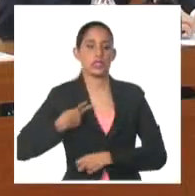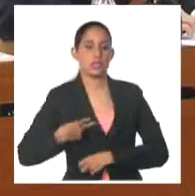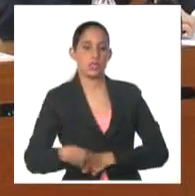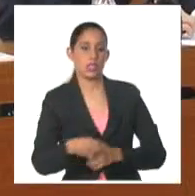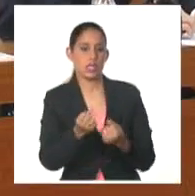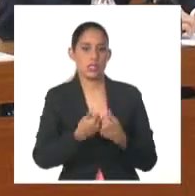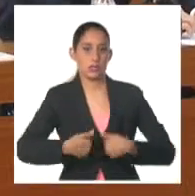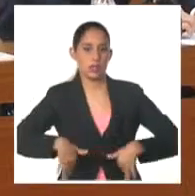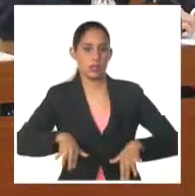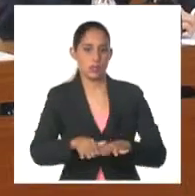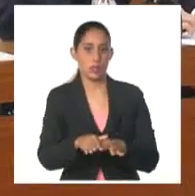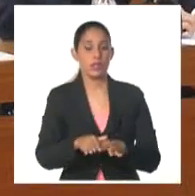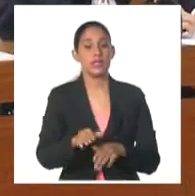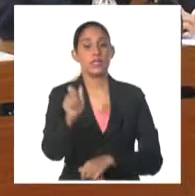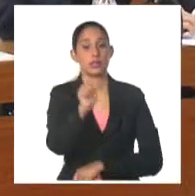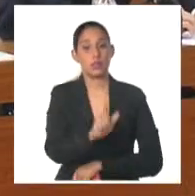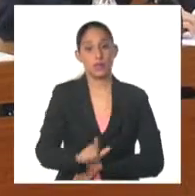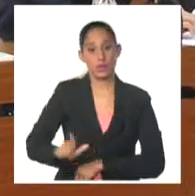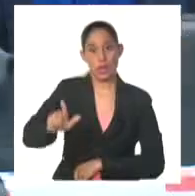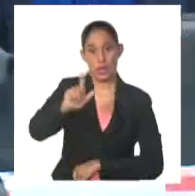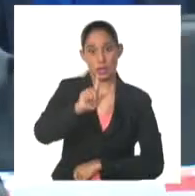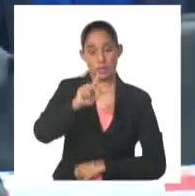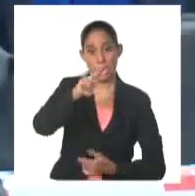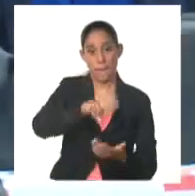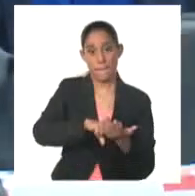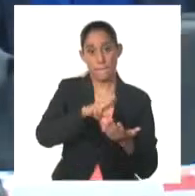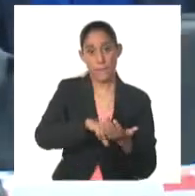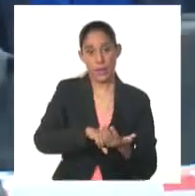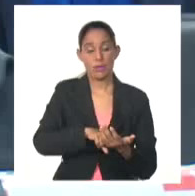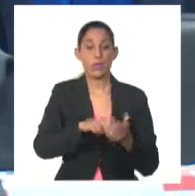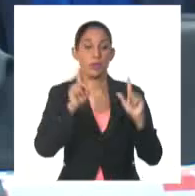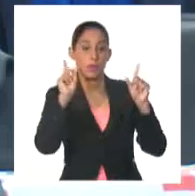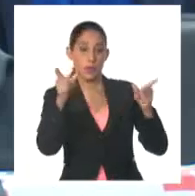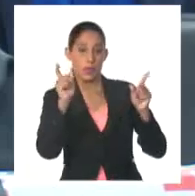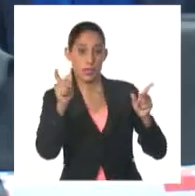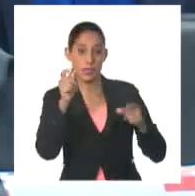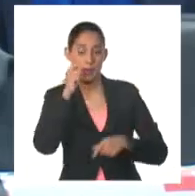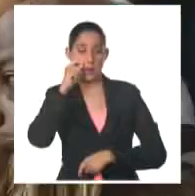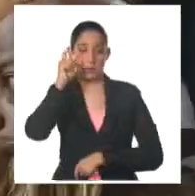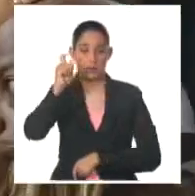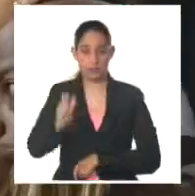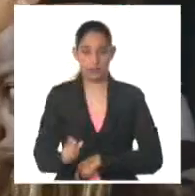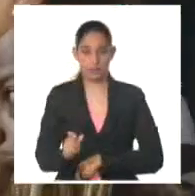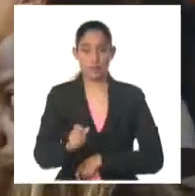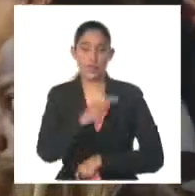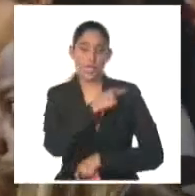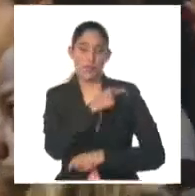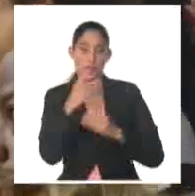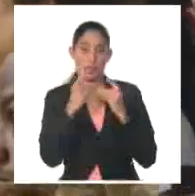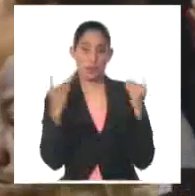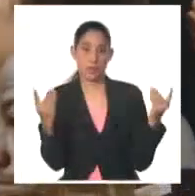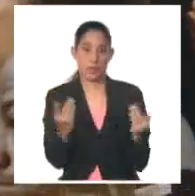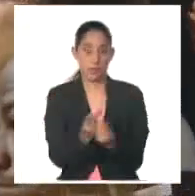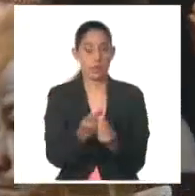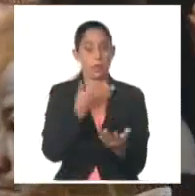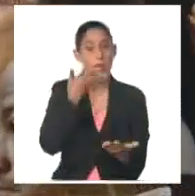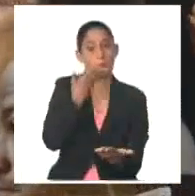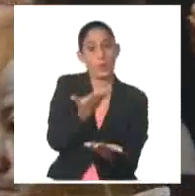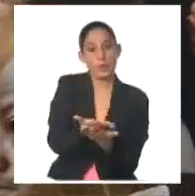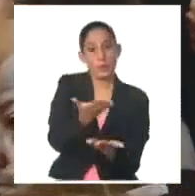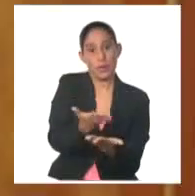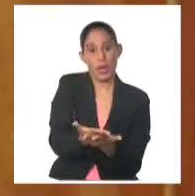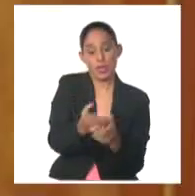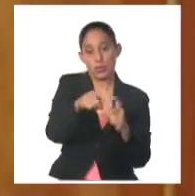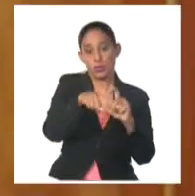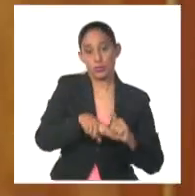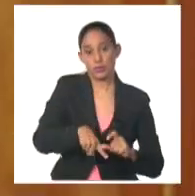construcción del socialismo. Li Chulei, miembro del Buró Político del Secretariado y jefe del Departamento de Propaganda del Comité Central del Partido Comunista